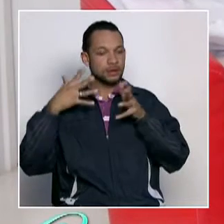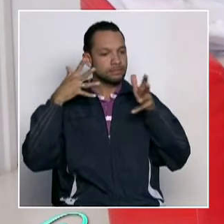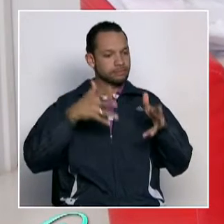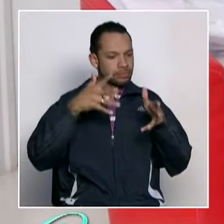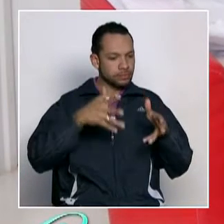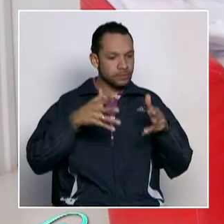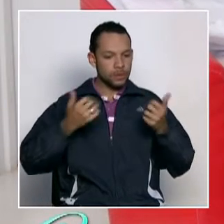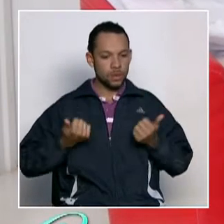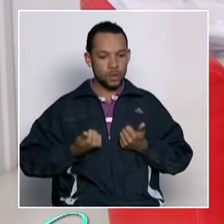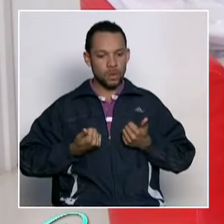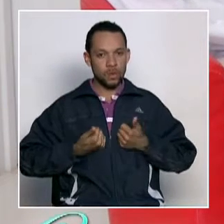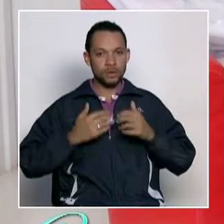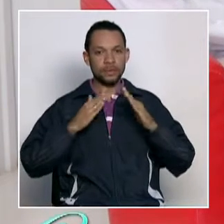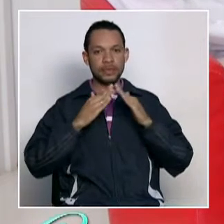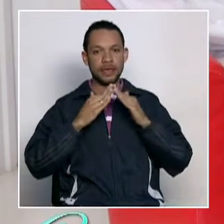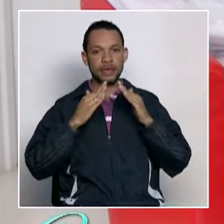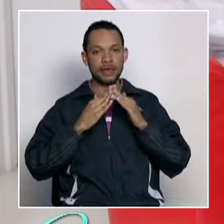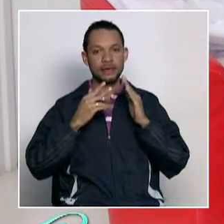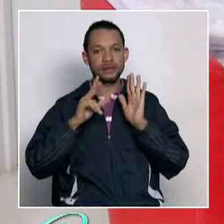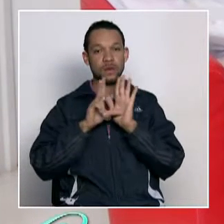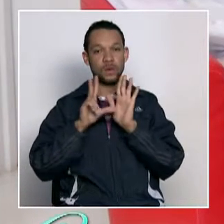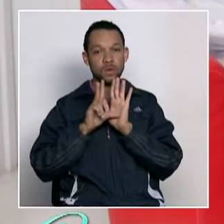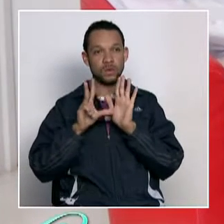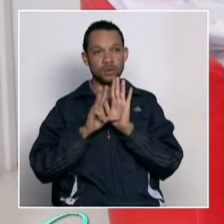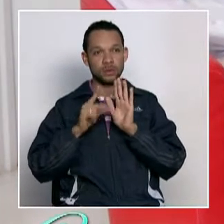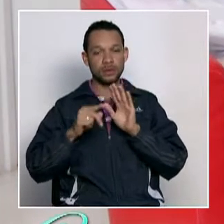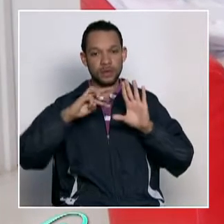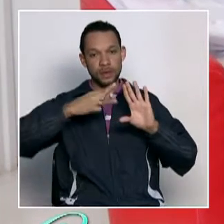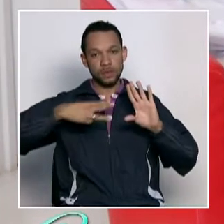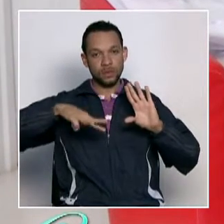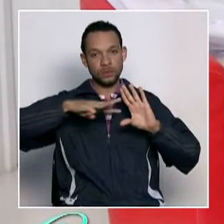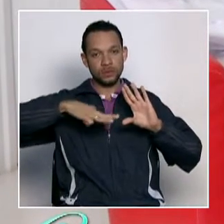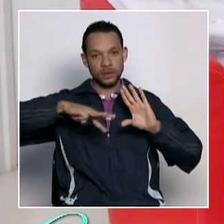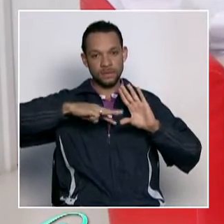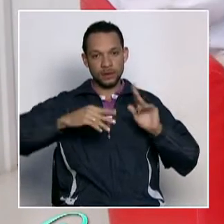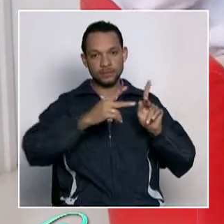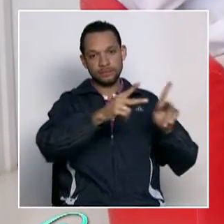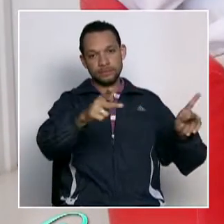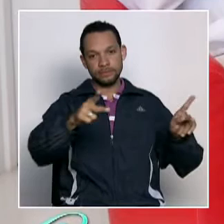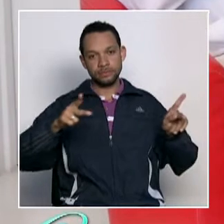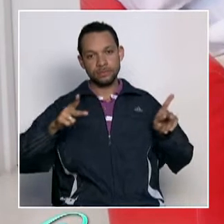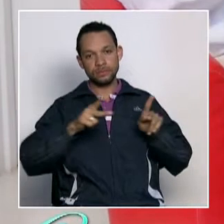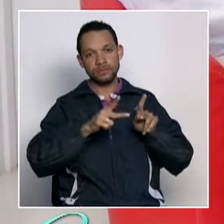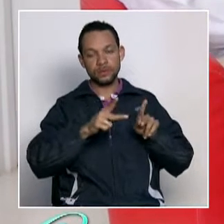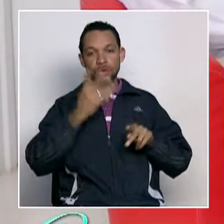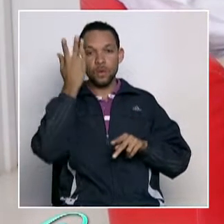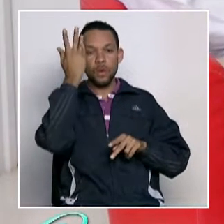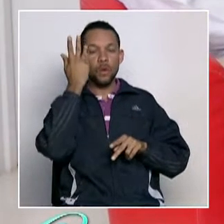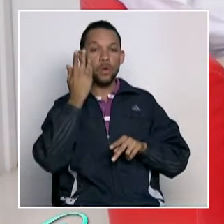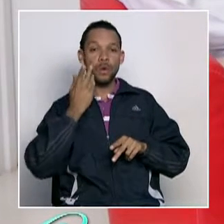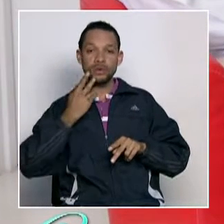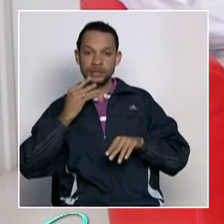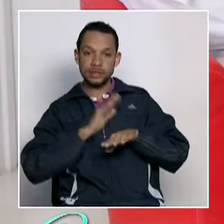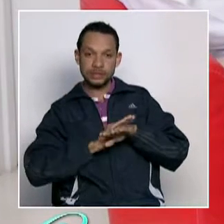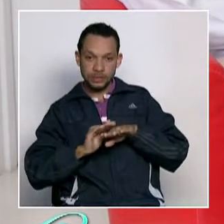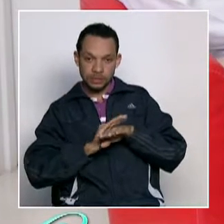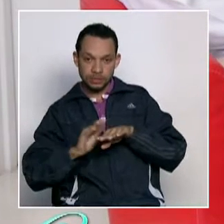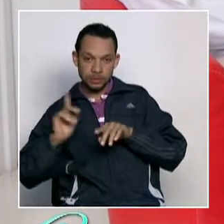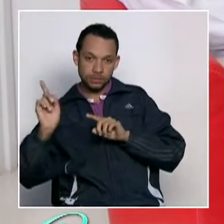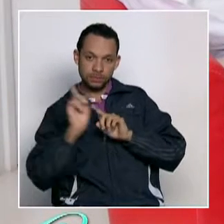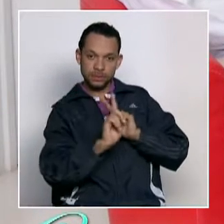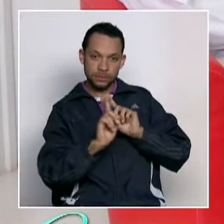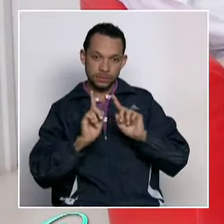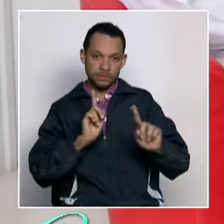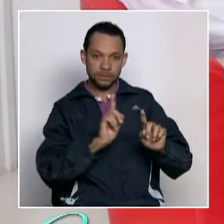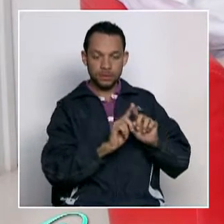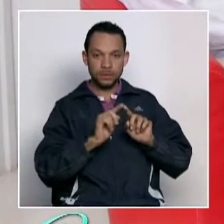Hoy desde nuestra casa hotel en nuestro parque médico en La Pradera en Dos Quebradas y cada día invitándolos para que nos sigan todos los días